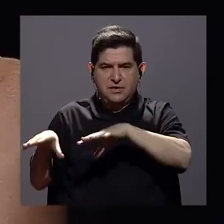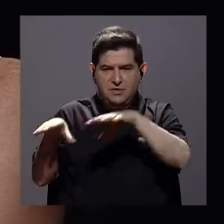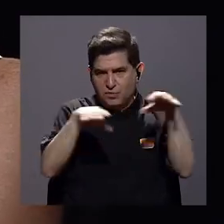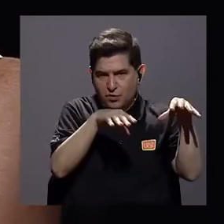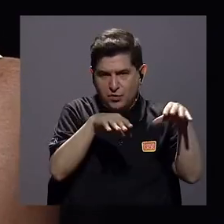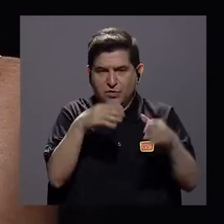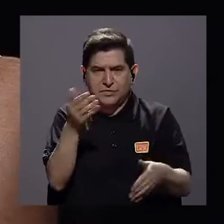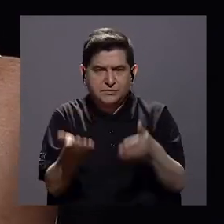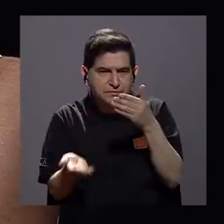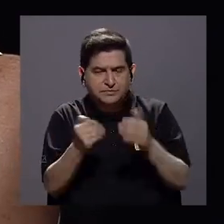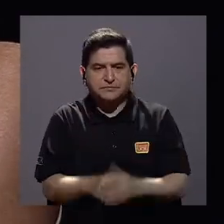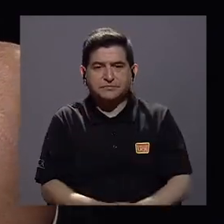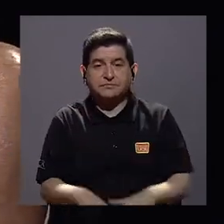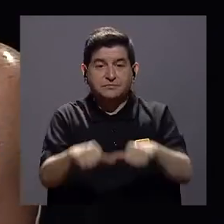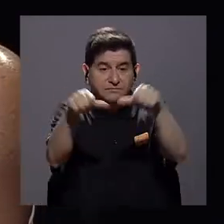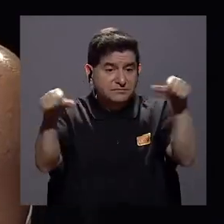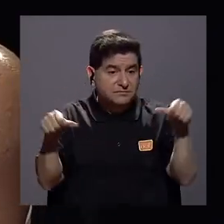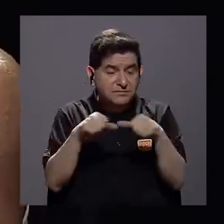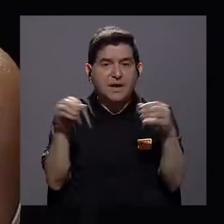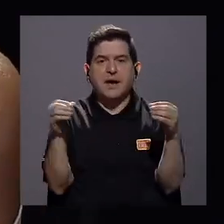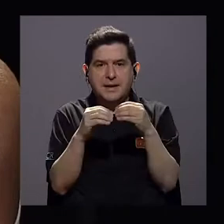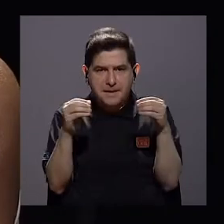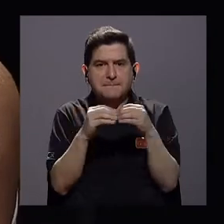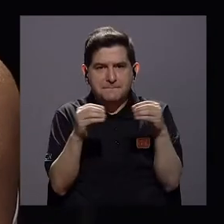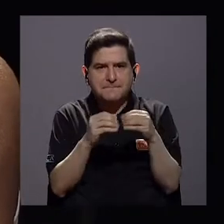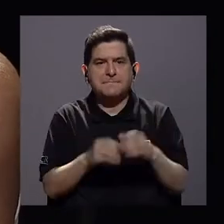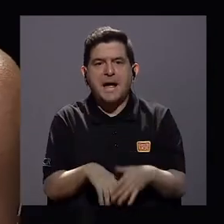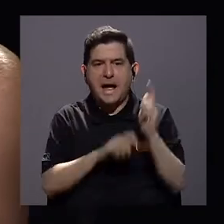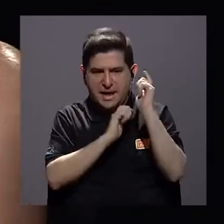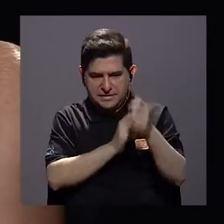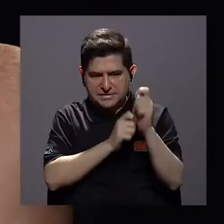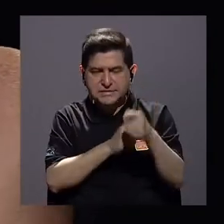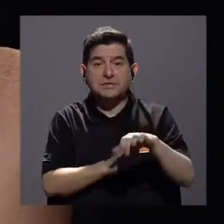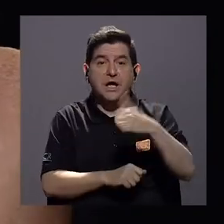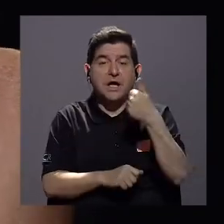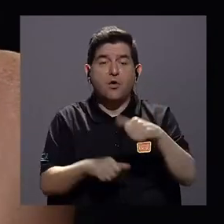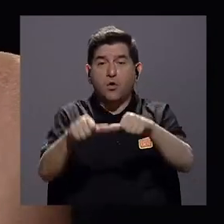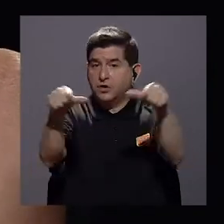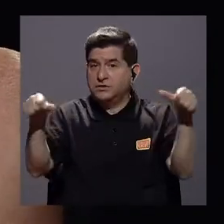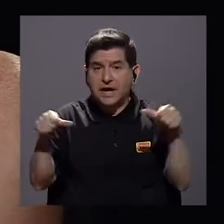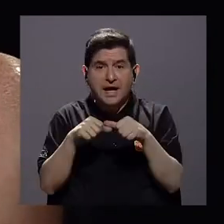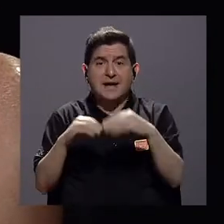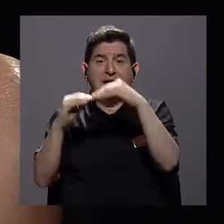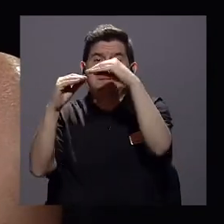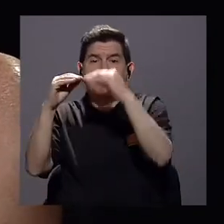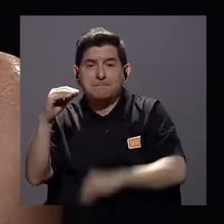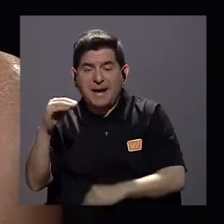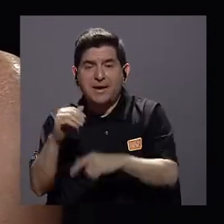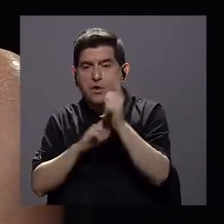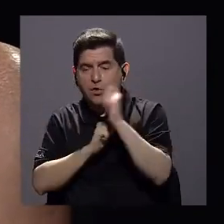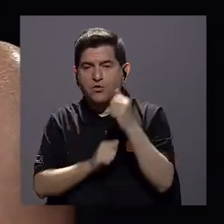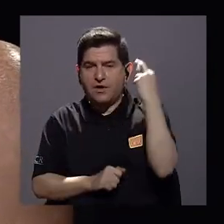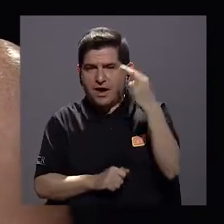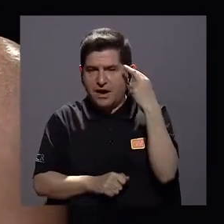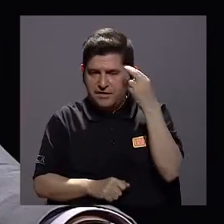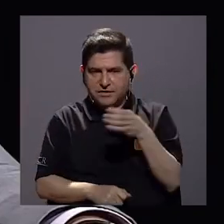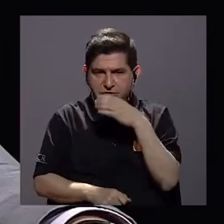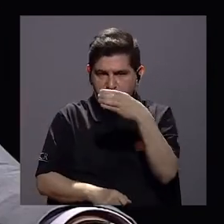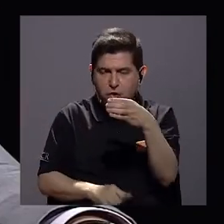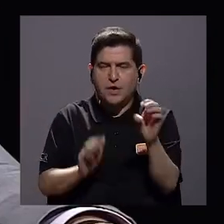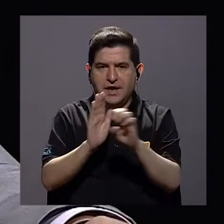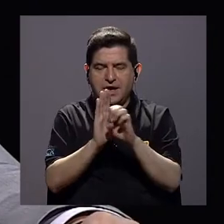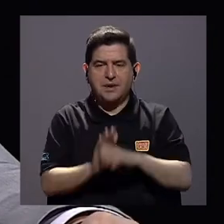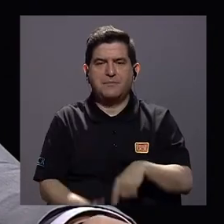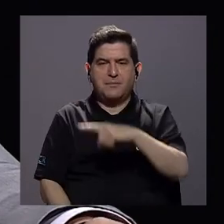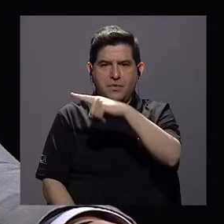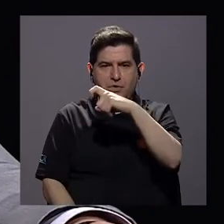veces encontraremos áreas donde va a haber más pesca. Y en otros va a haber áreas que va a haber menos pesca por ese calentamiento. Por